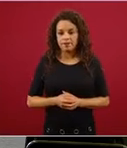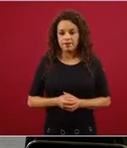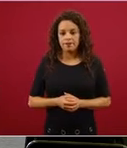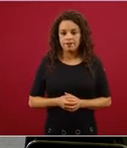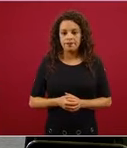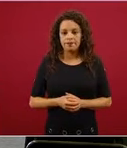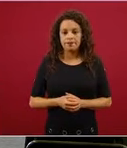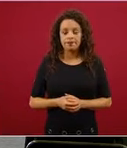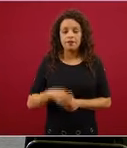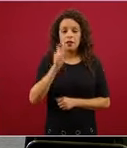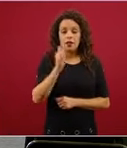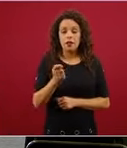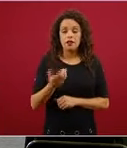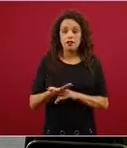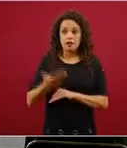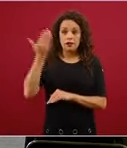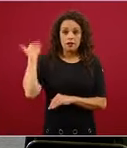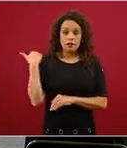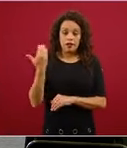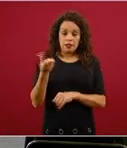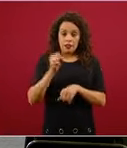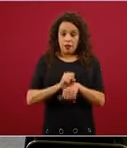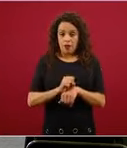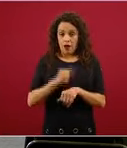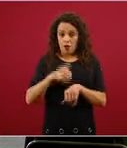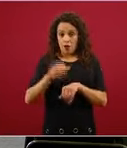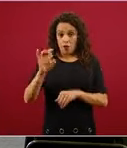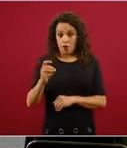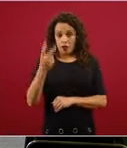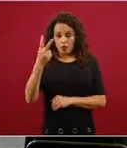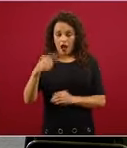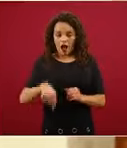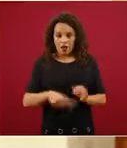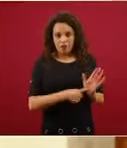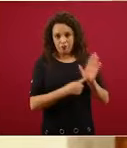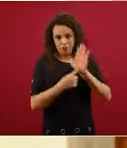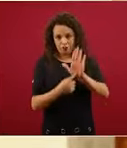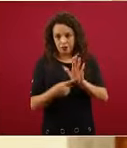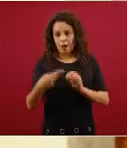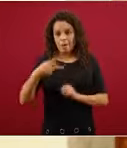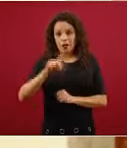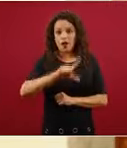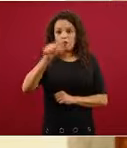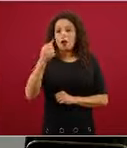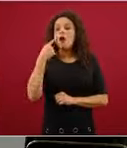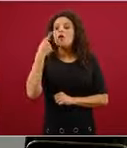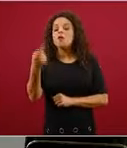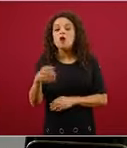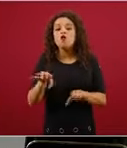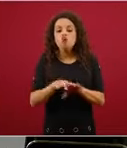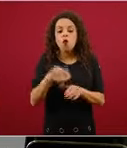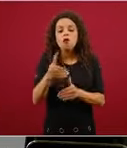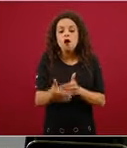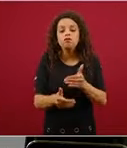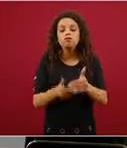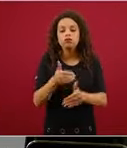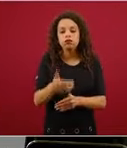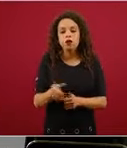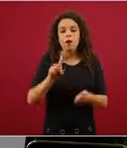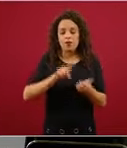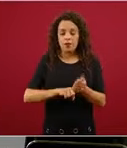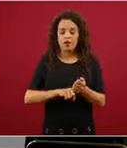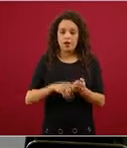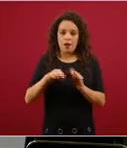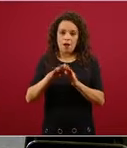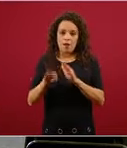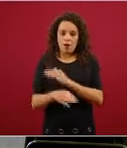que se presentó desde la semana 32 y lógicamente luego veremos cómo continúa la evolución. Menos 4%